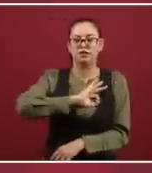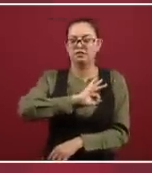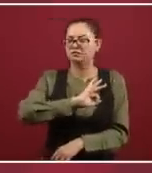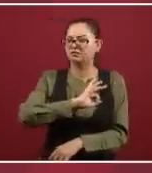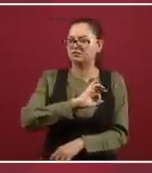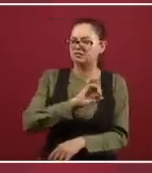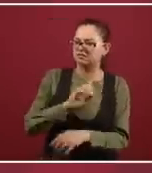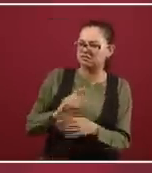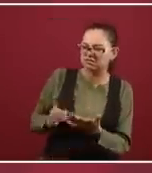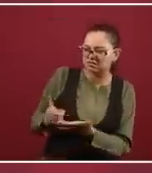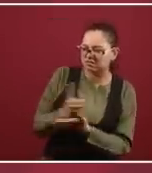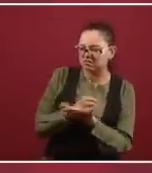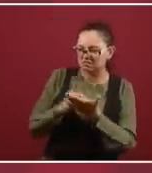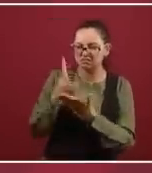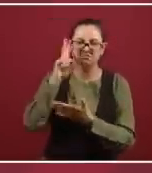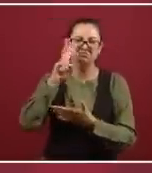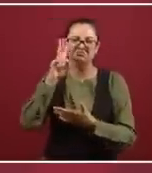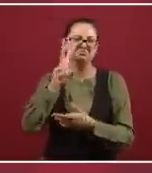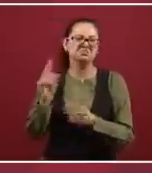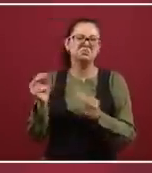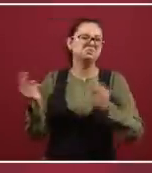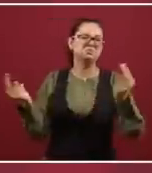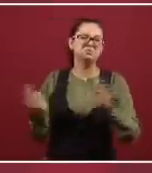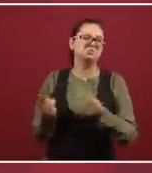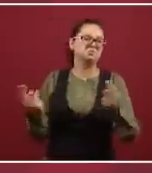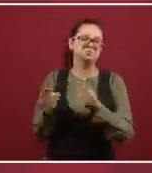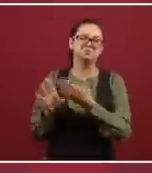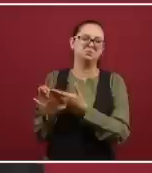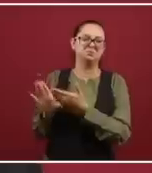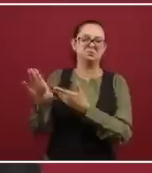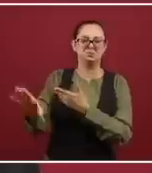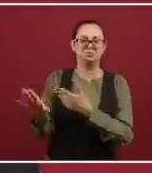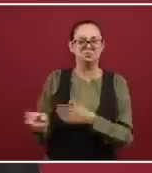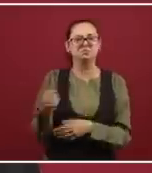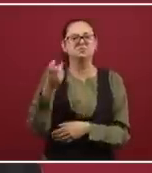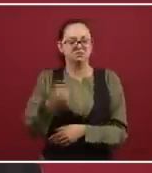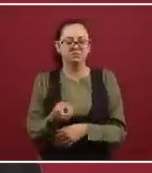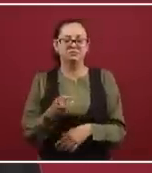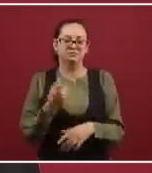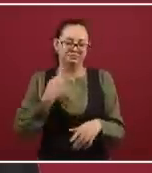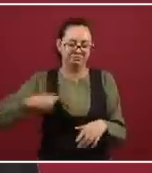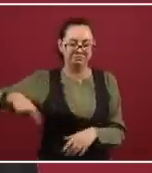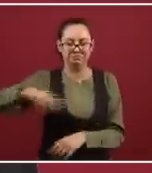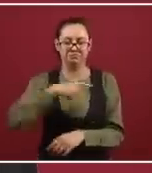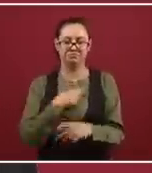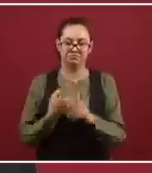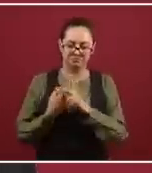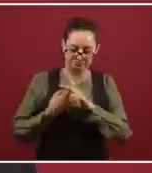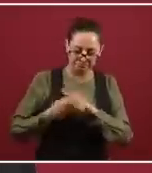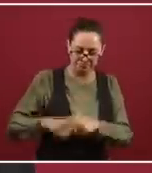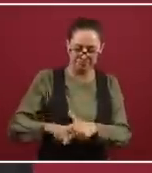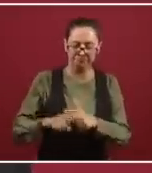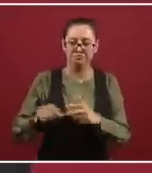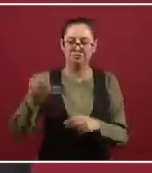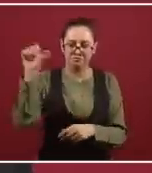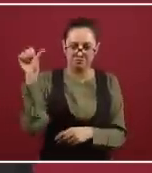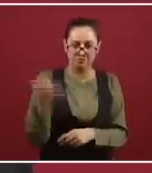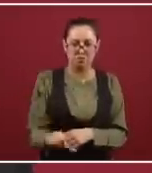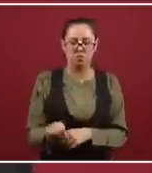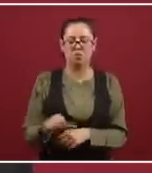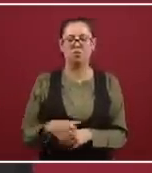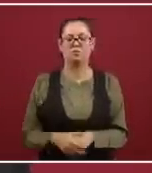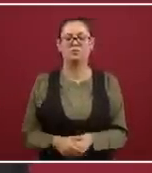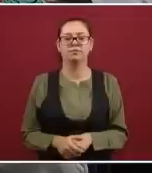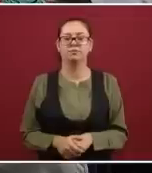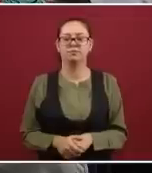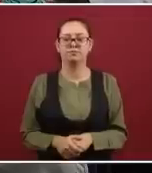a las drogas. Esto es lo que iniciamos el día de hoy, y